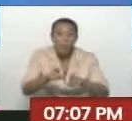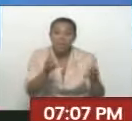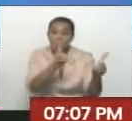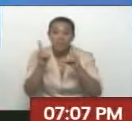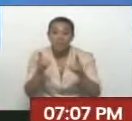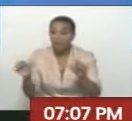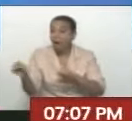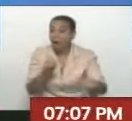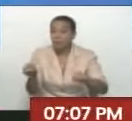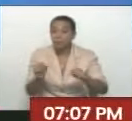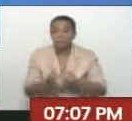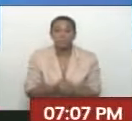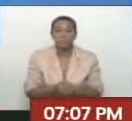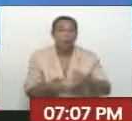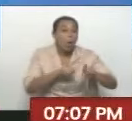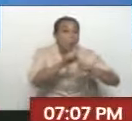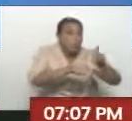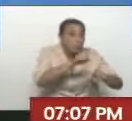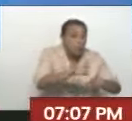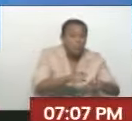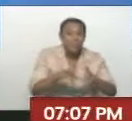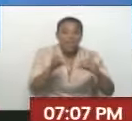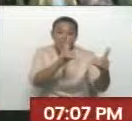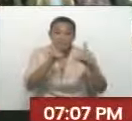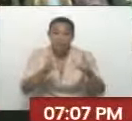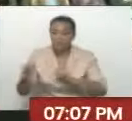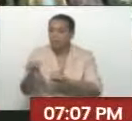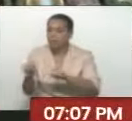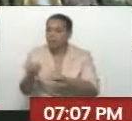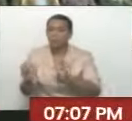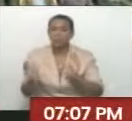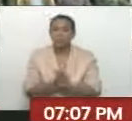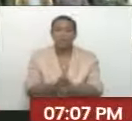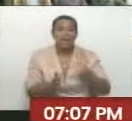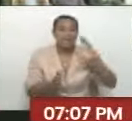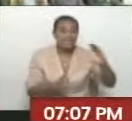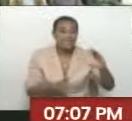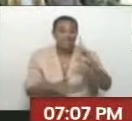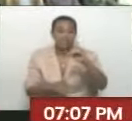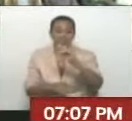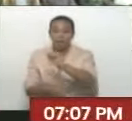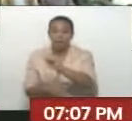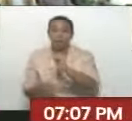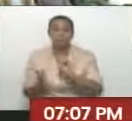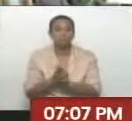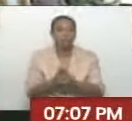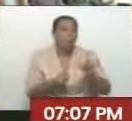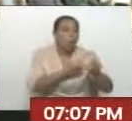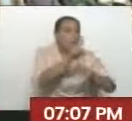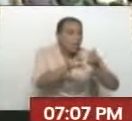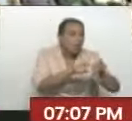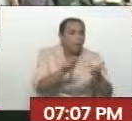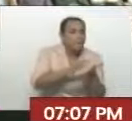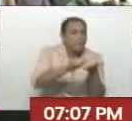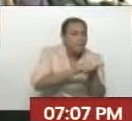y acción. Porque toda consulta, todo debate debe aterrizar en una acción